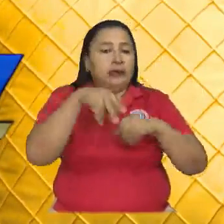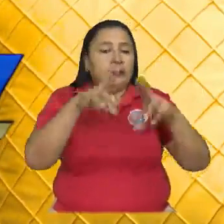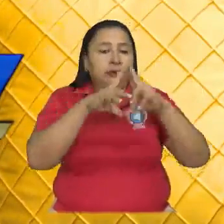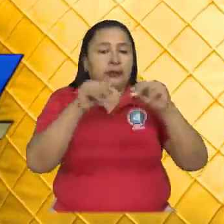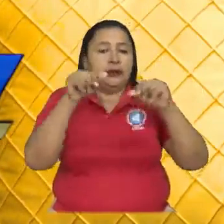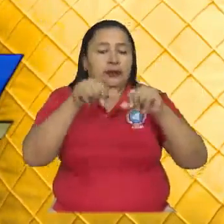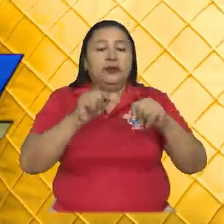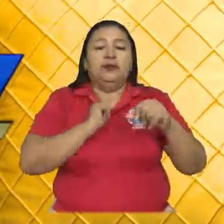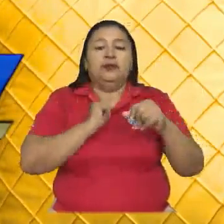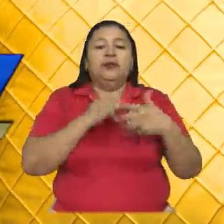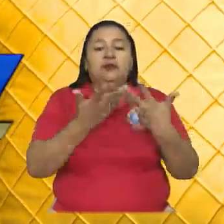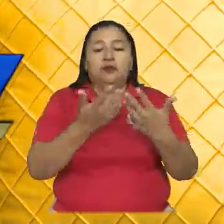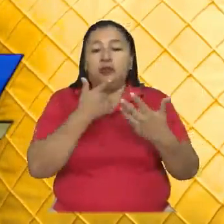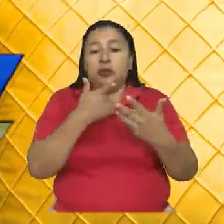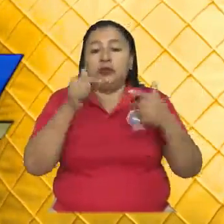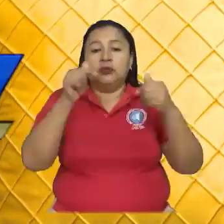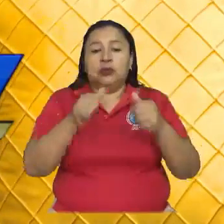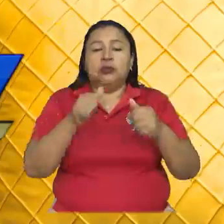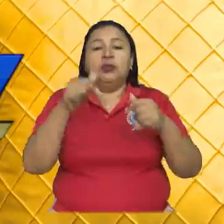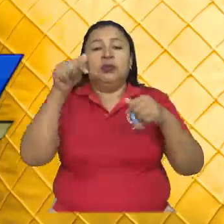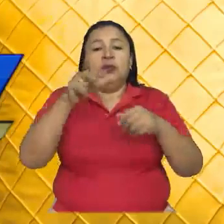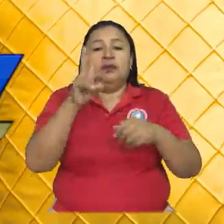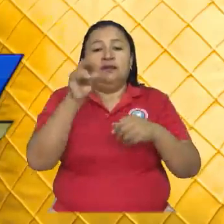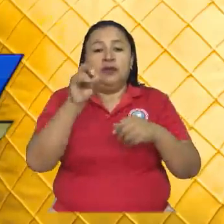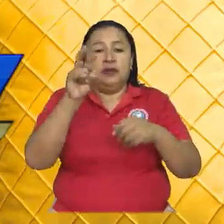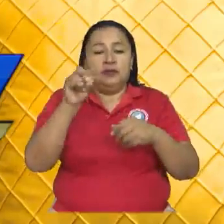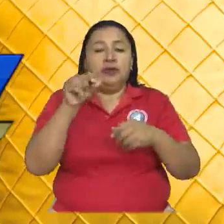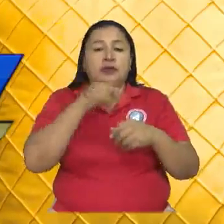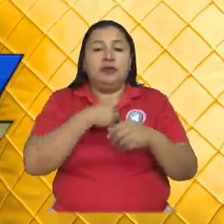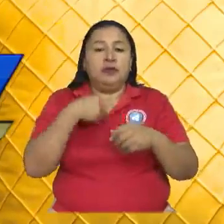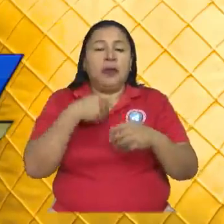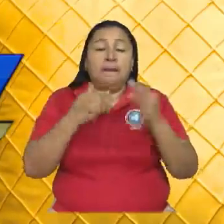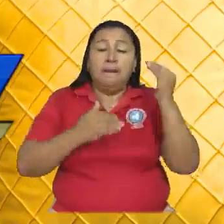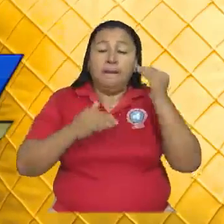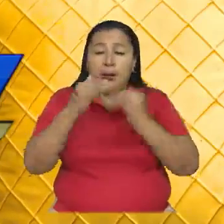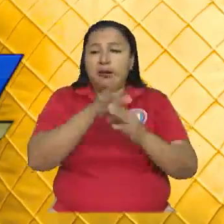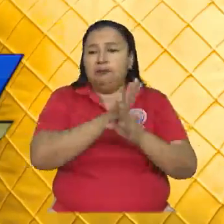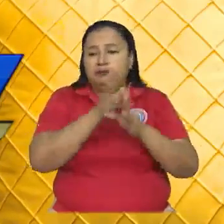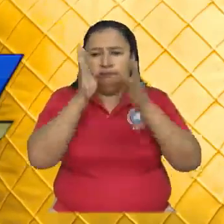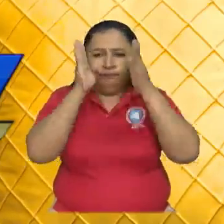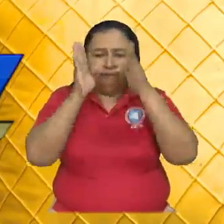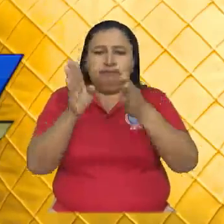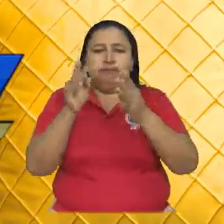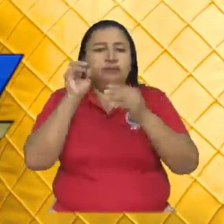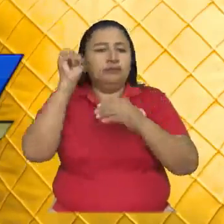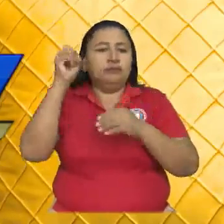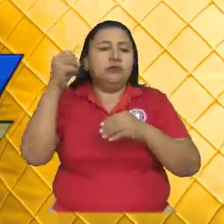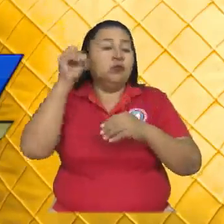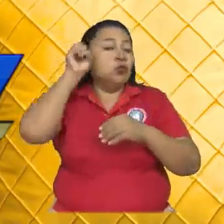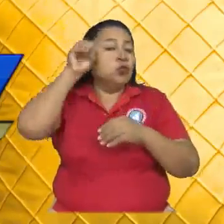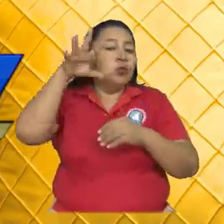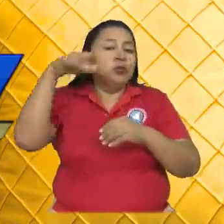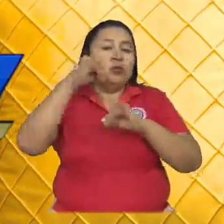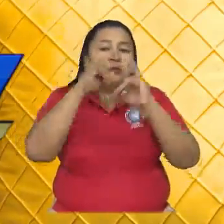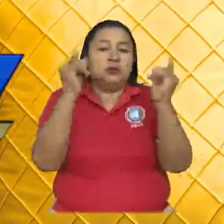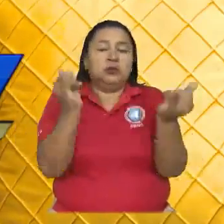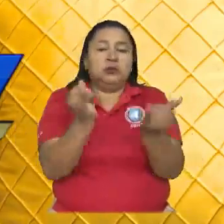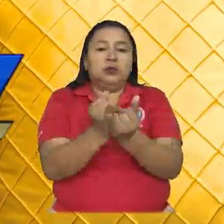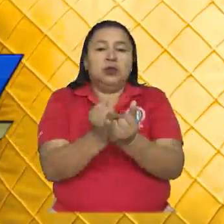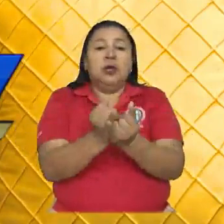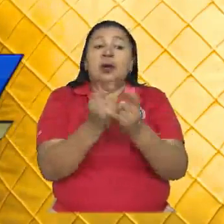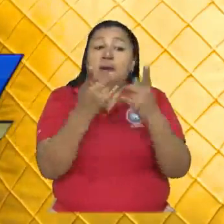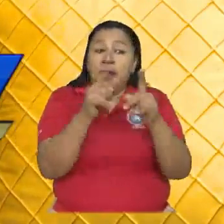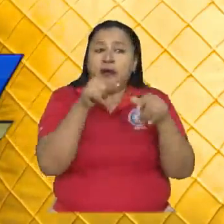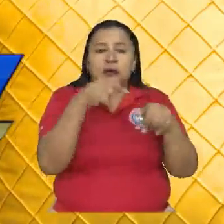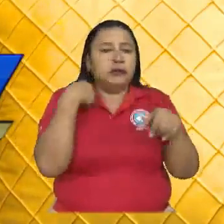nuestro país. Por ende, este 2020 estaremos enfocados más en el turismo internacional, sin